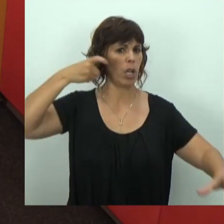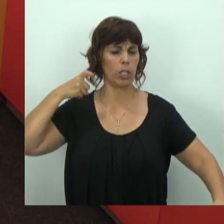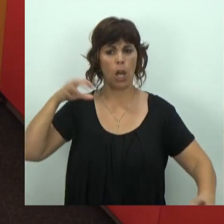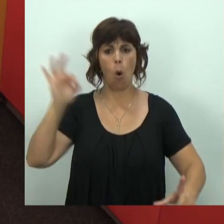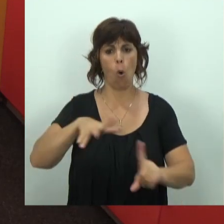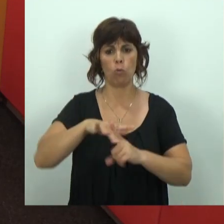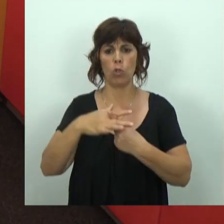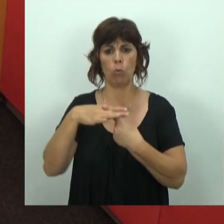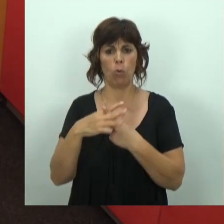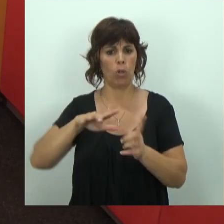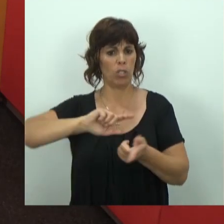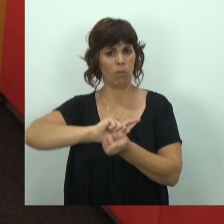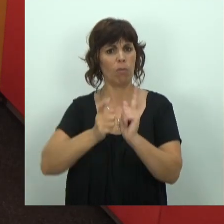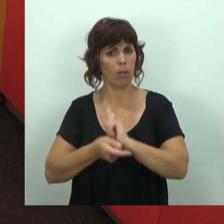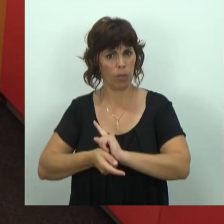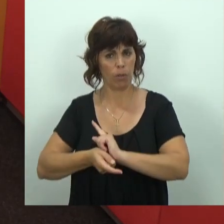situaciones, momentos,